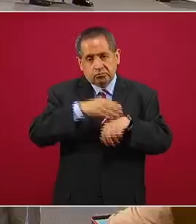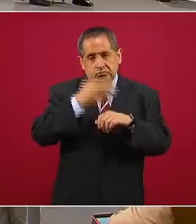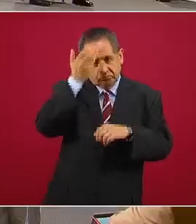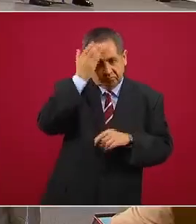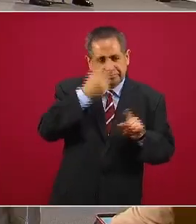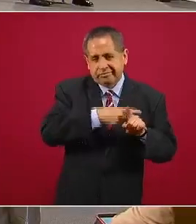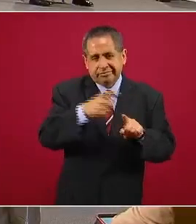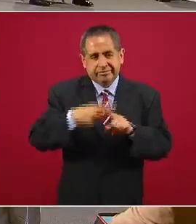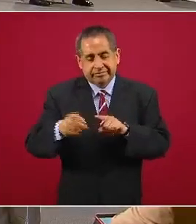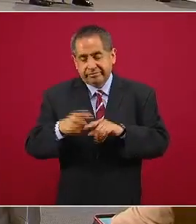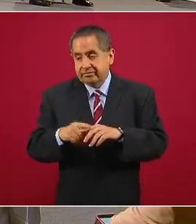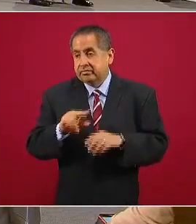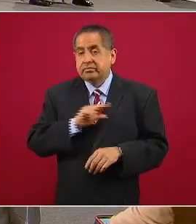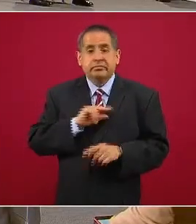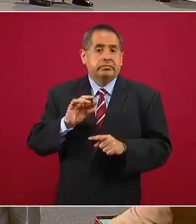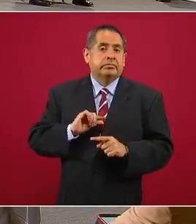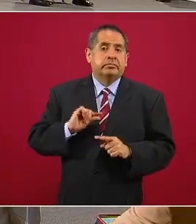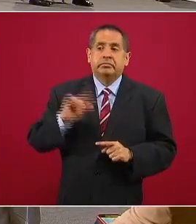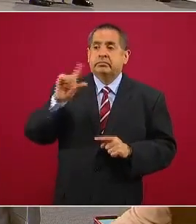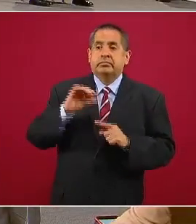algo